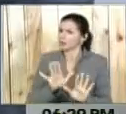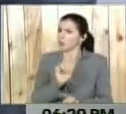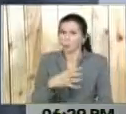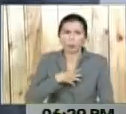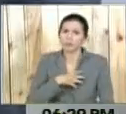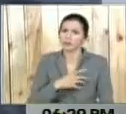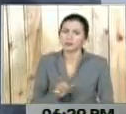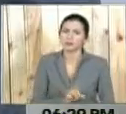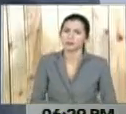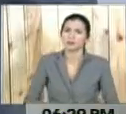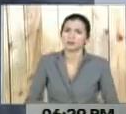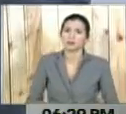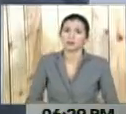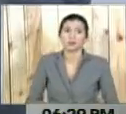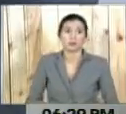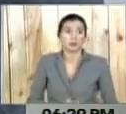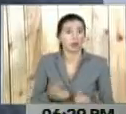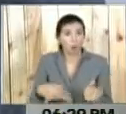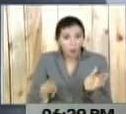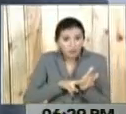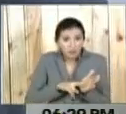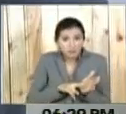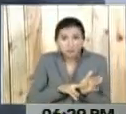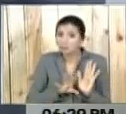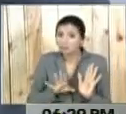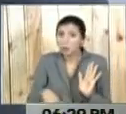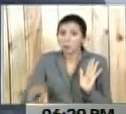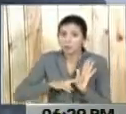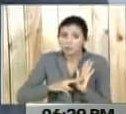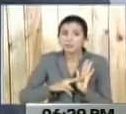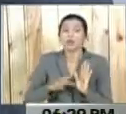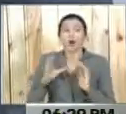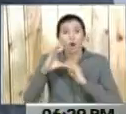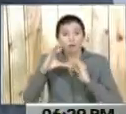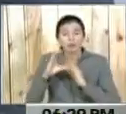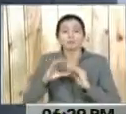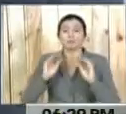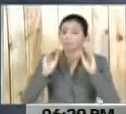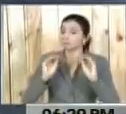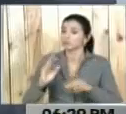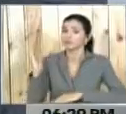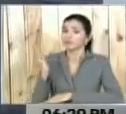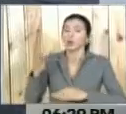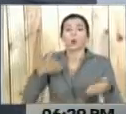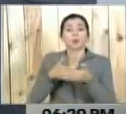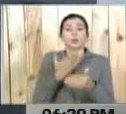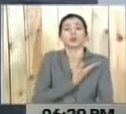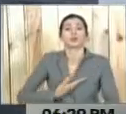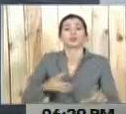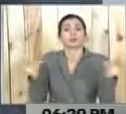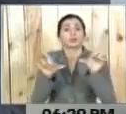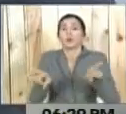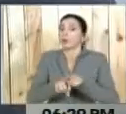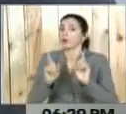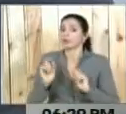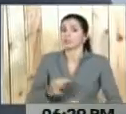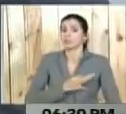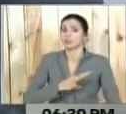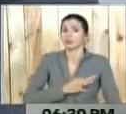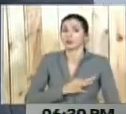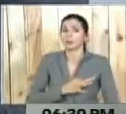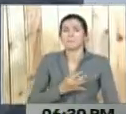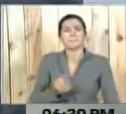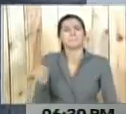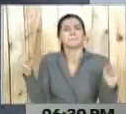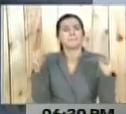eso siguiera ocurriendo, hay que tomar medidas contra los dueños de los medios de comunicación, como se hizo con ese señor de Mérida,